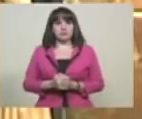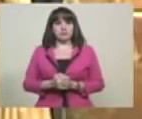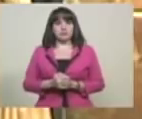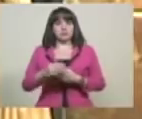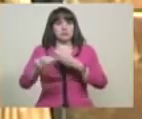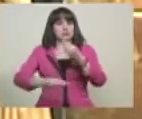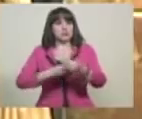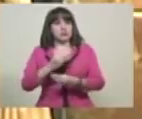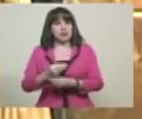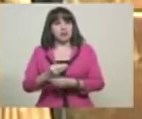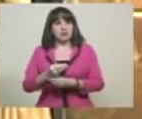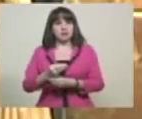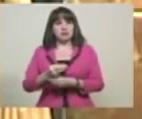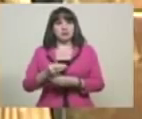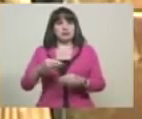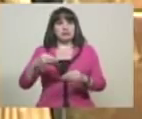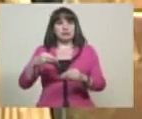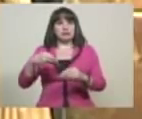raíz, radicales.